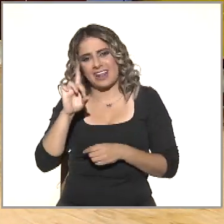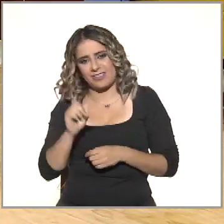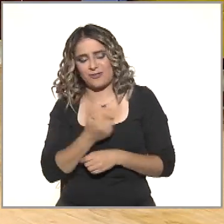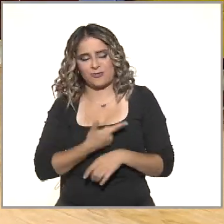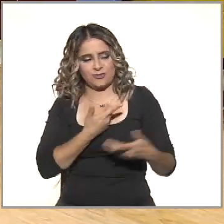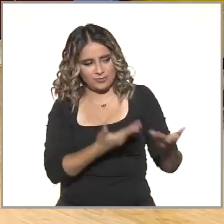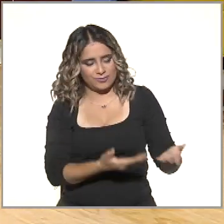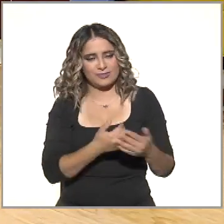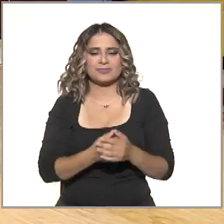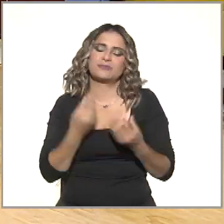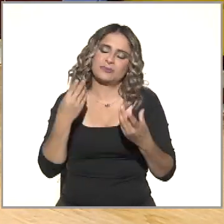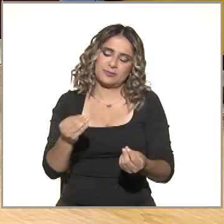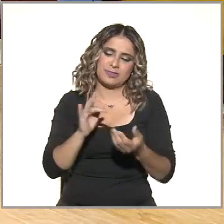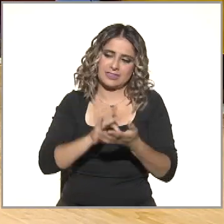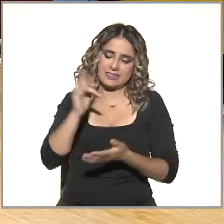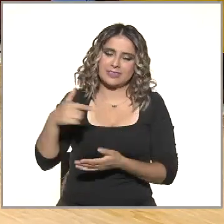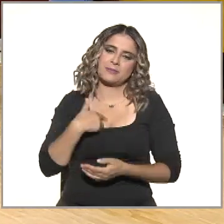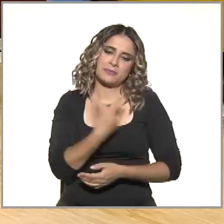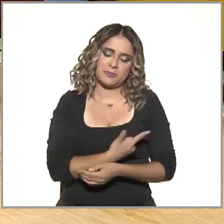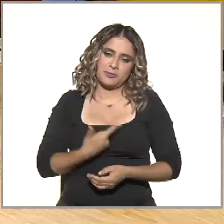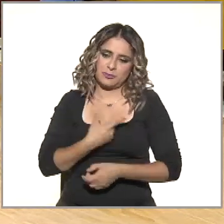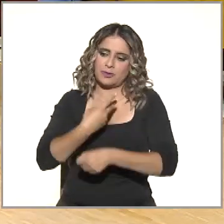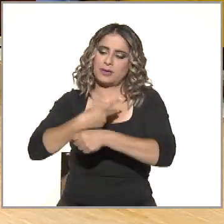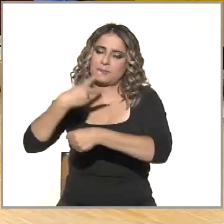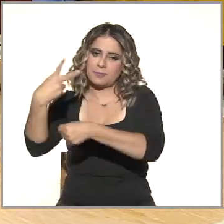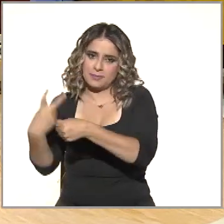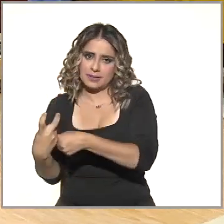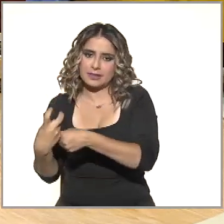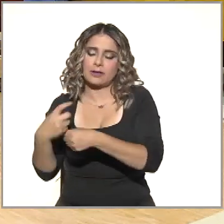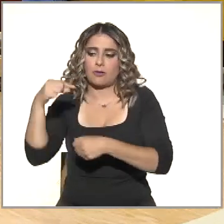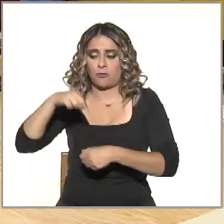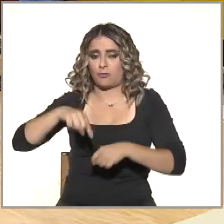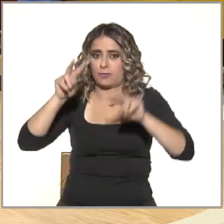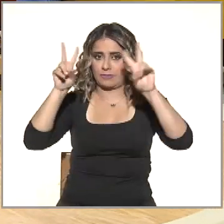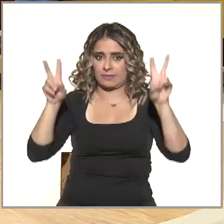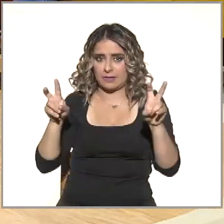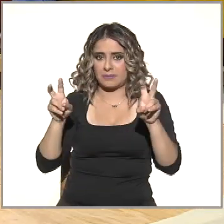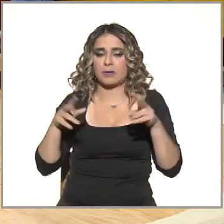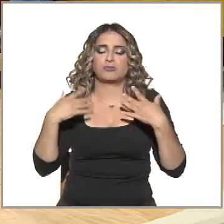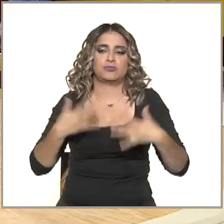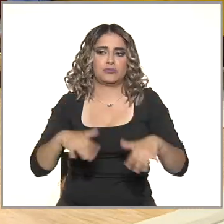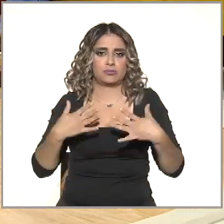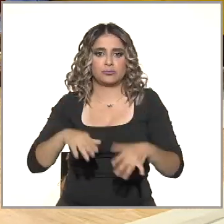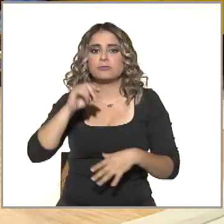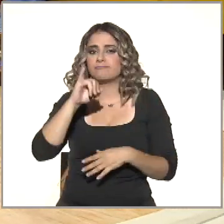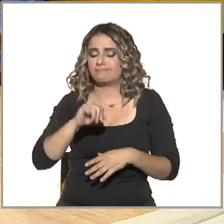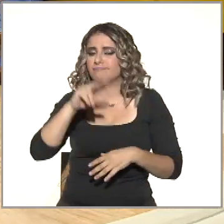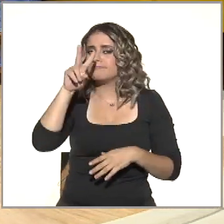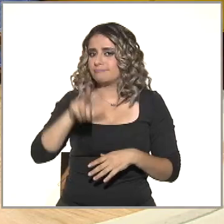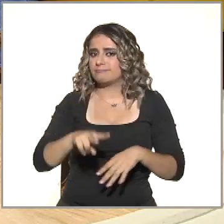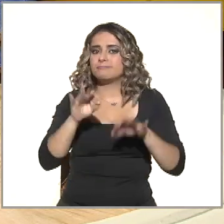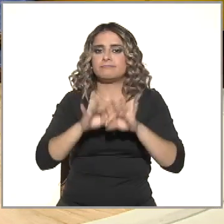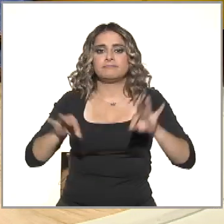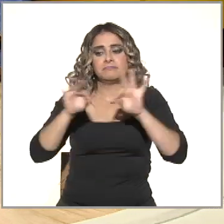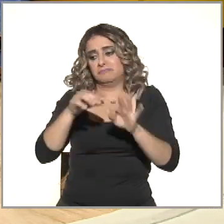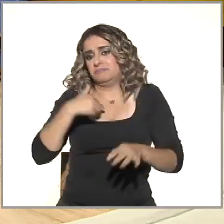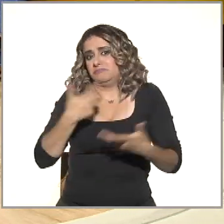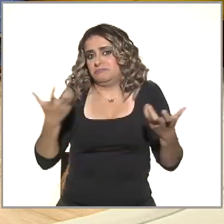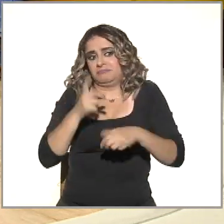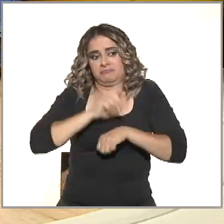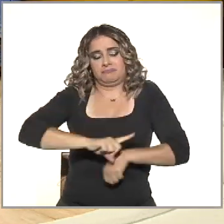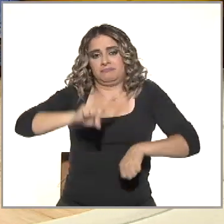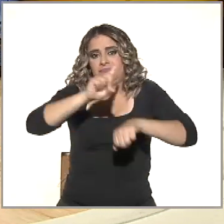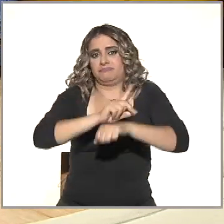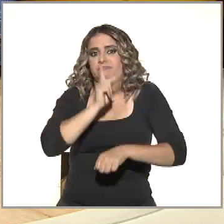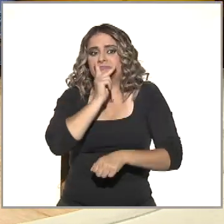aquí. Pues muchas gracias, me da mucho gusto que me hayan invitado en un tema que naturalmente forma parte de mi trabajo diario.